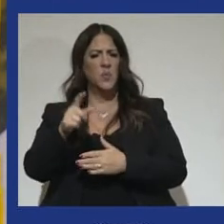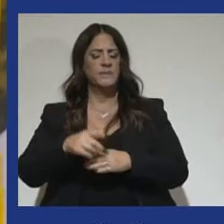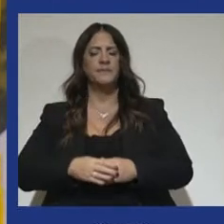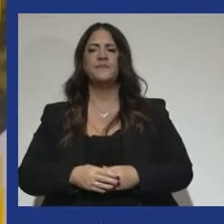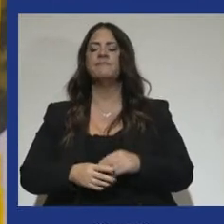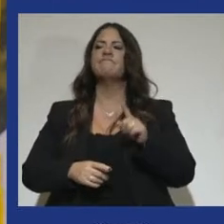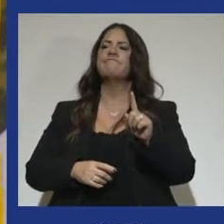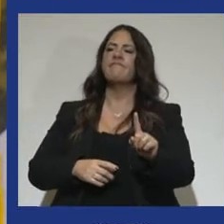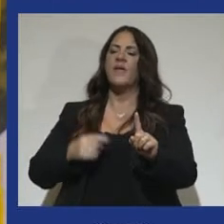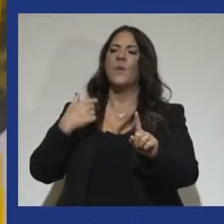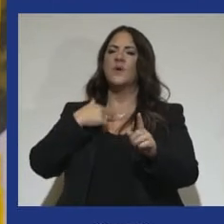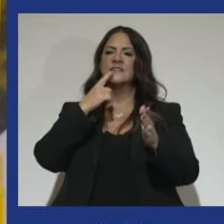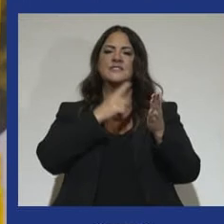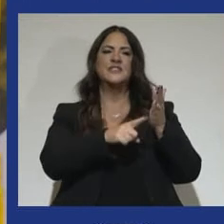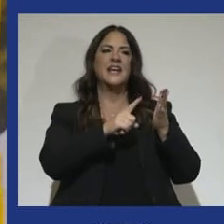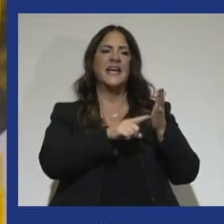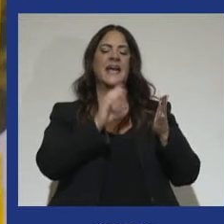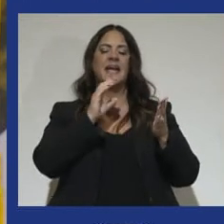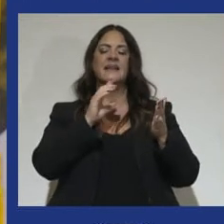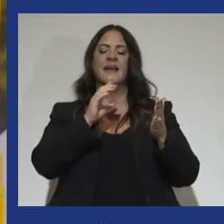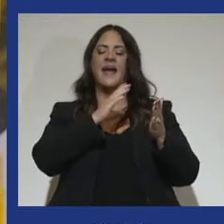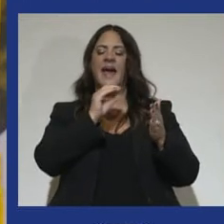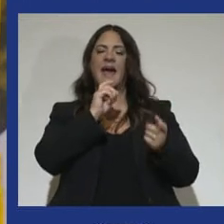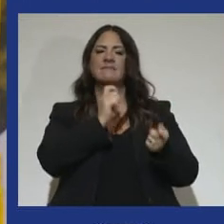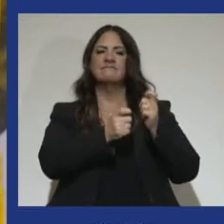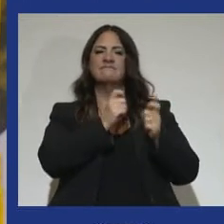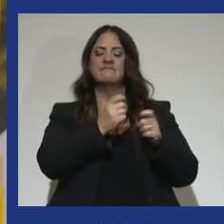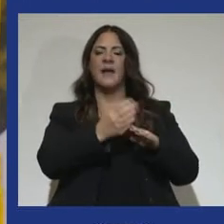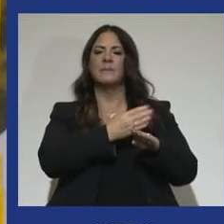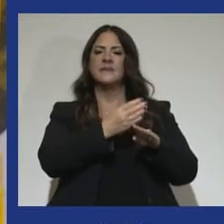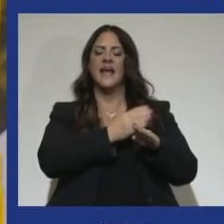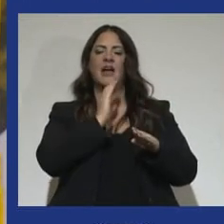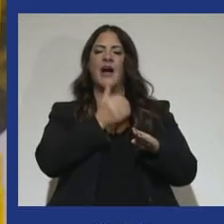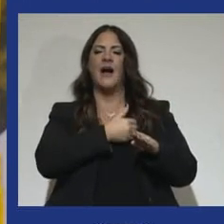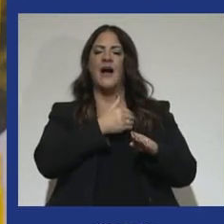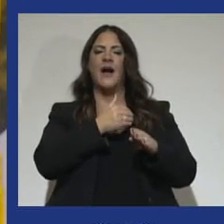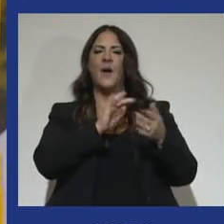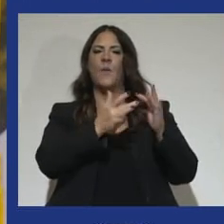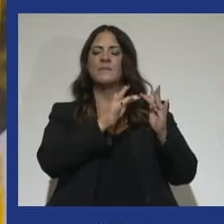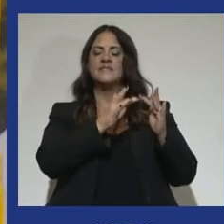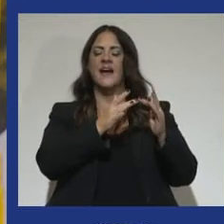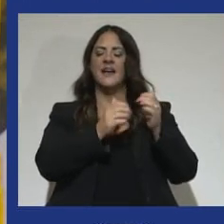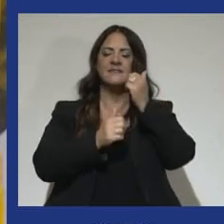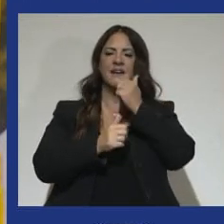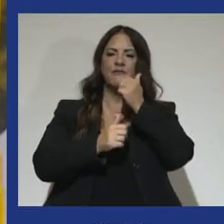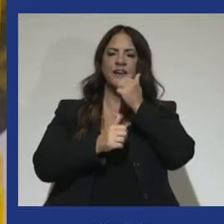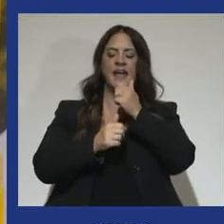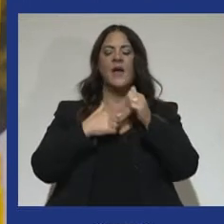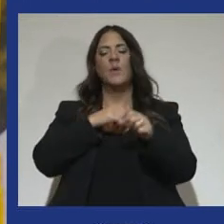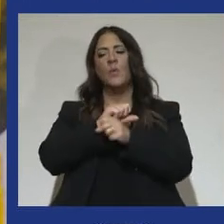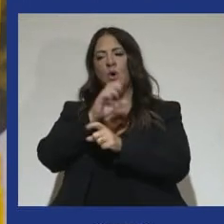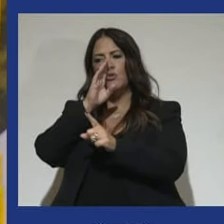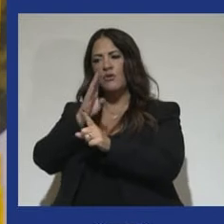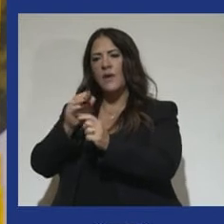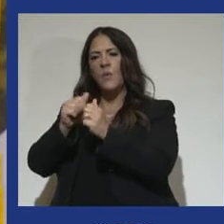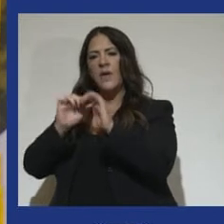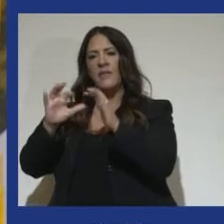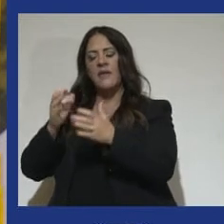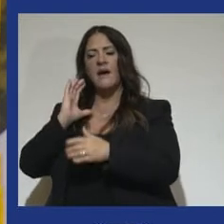siga sintonizando nos estamos revisando los sitios web a diario y trabajando directamente con